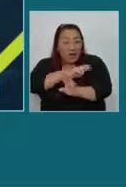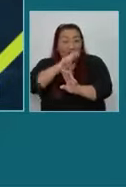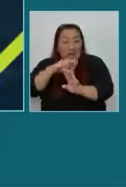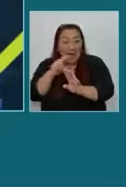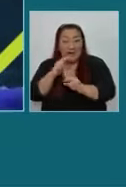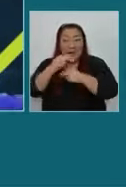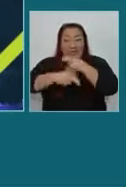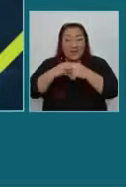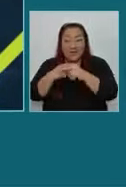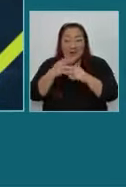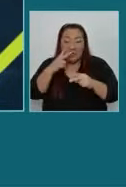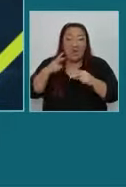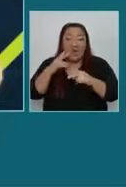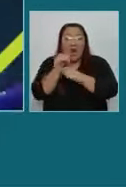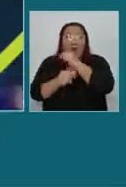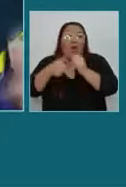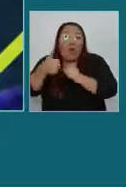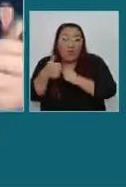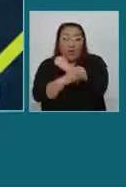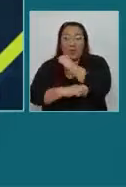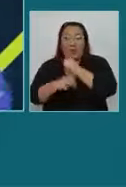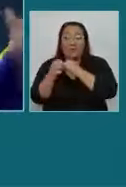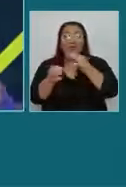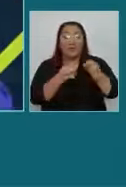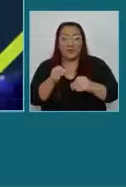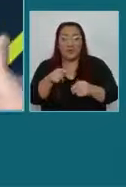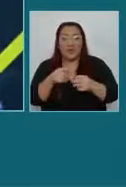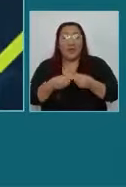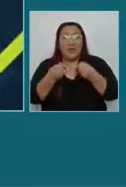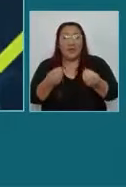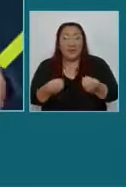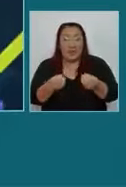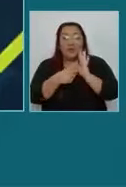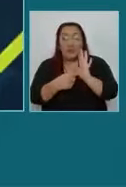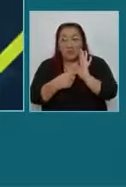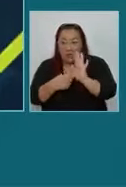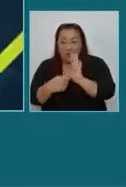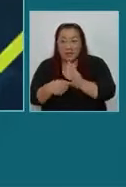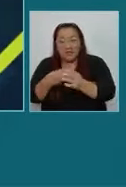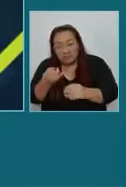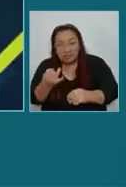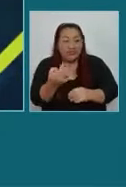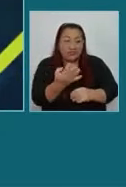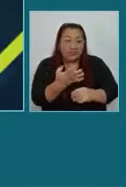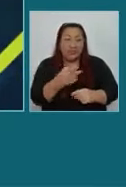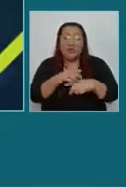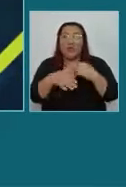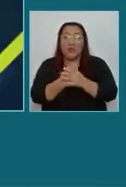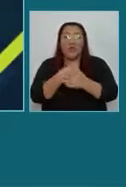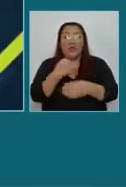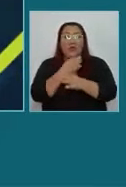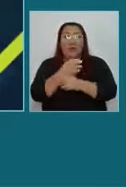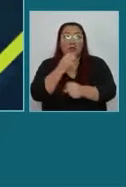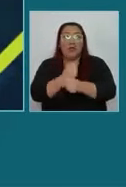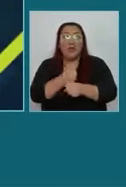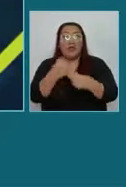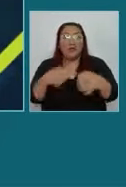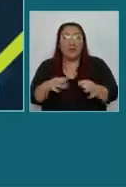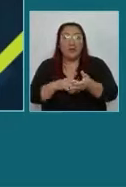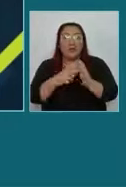sino también darle una mirada internacional. Como bien mencionó Emi, hay que darle esa visibilidad constante a las startups